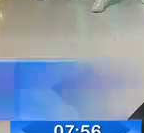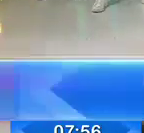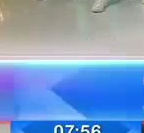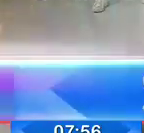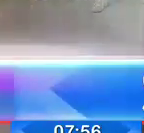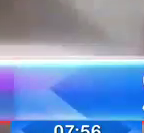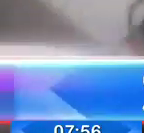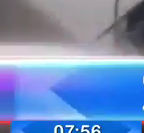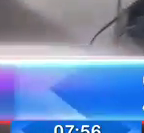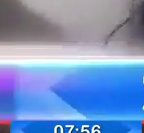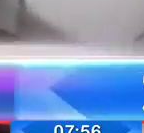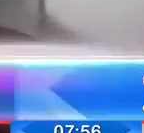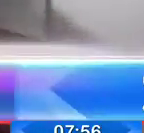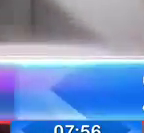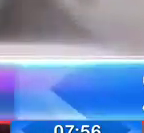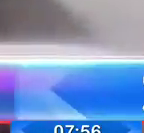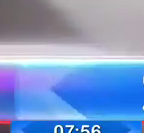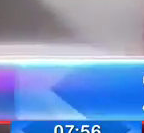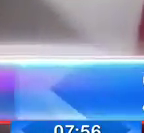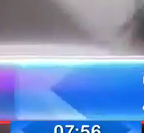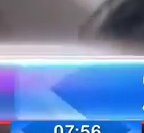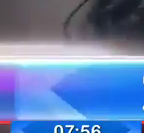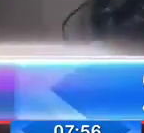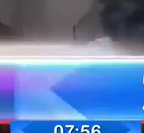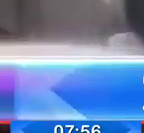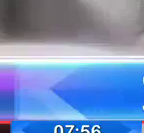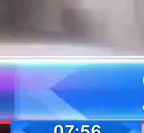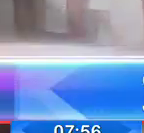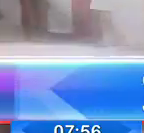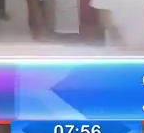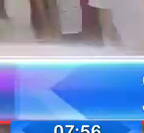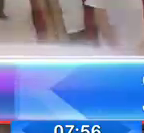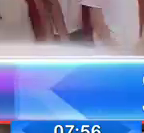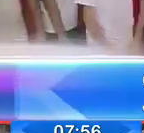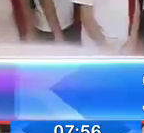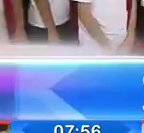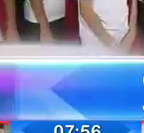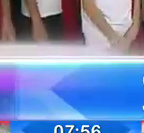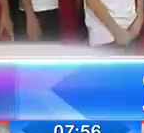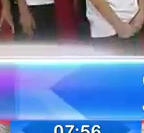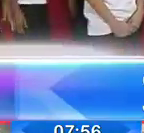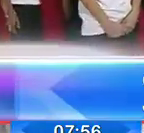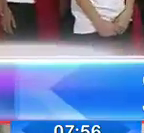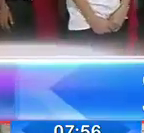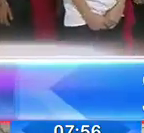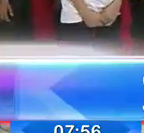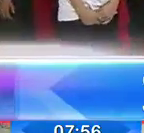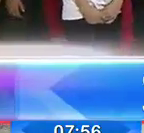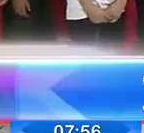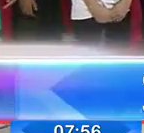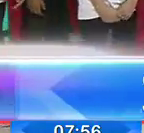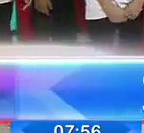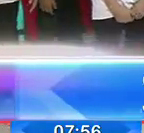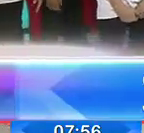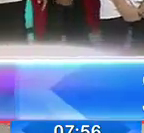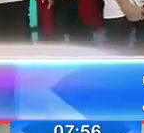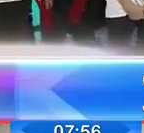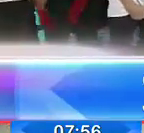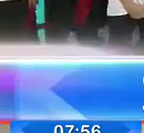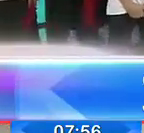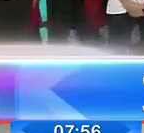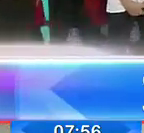chiquitín. Danza, pastores, porque ya está el niño aquí.